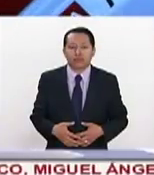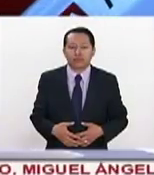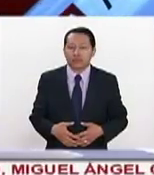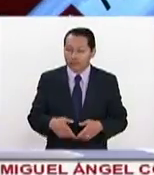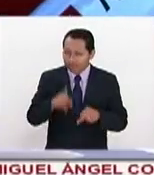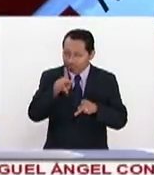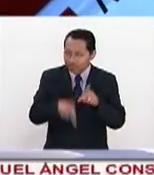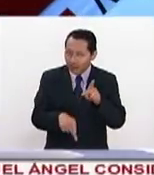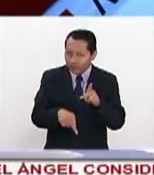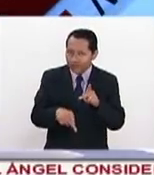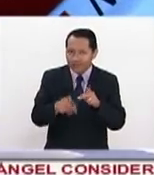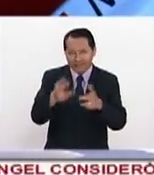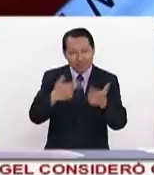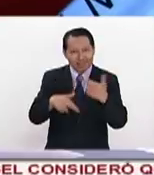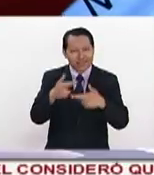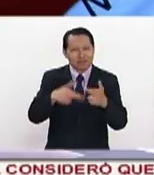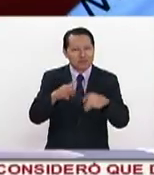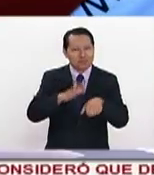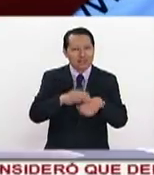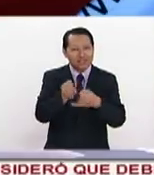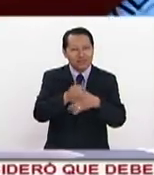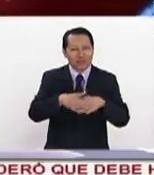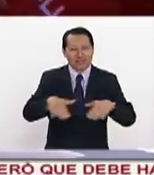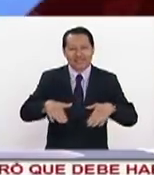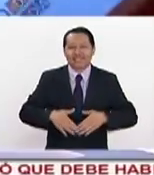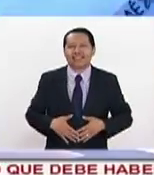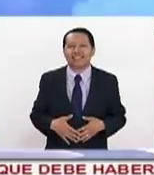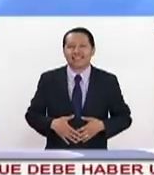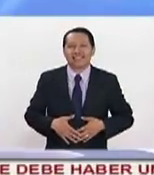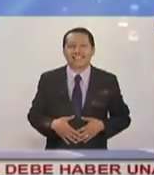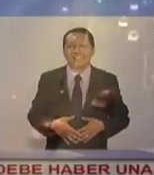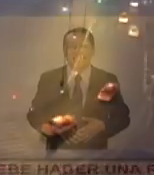Vamos a hacer una breve pausa, regresamos con más información.